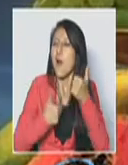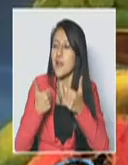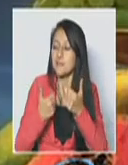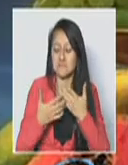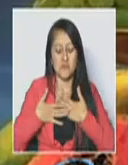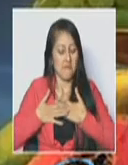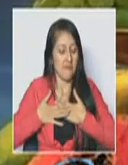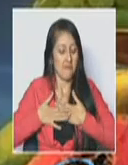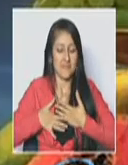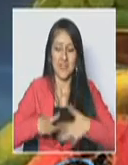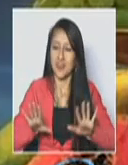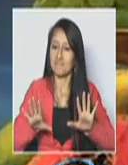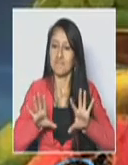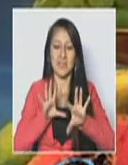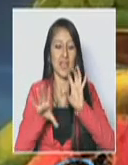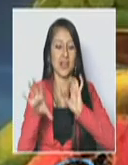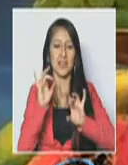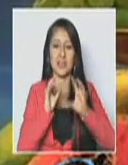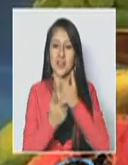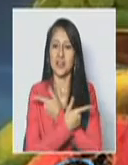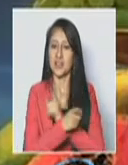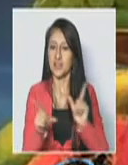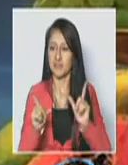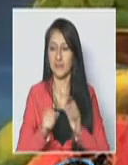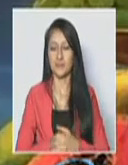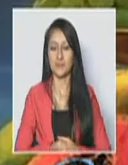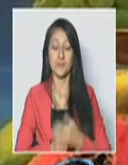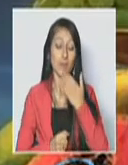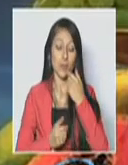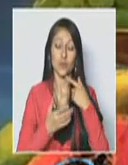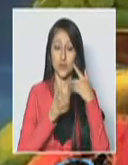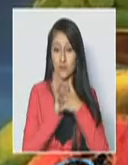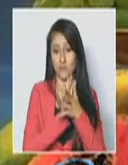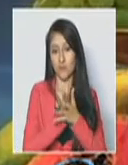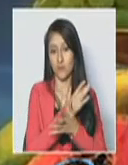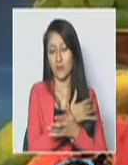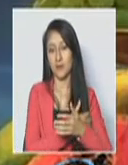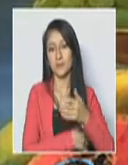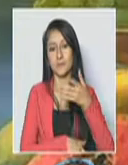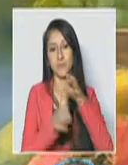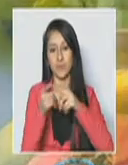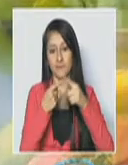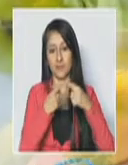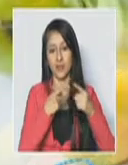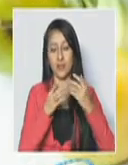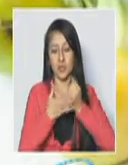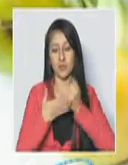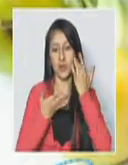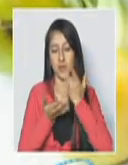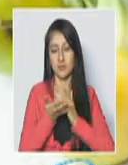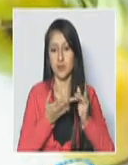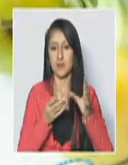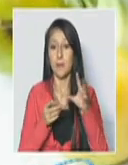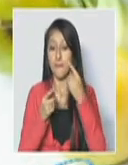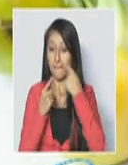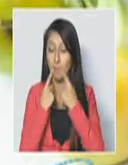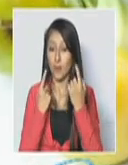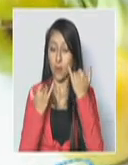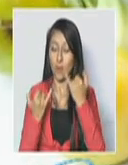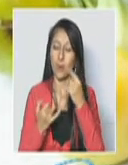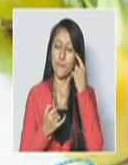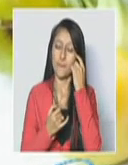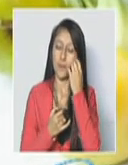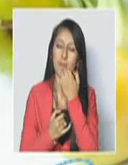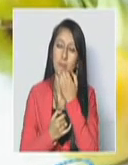porque yo mencionaba las anteriores que son digamos las que más propiedades rápidas tienen en la desintoxicación pero si yo me pongo